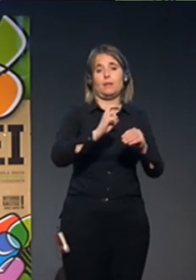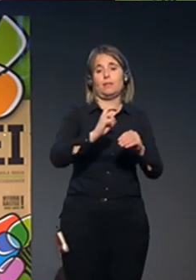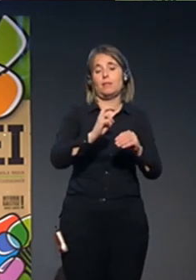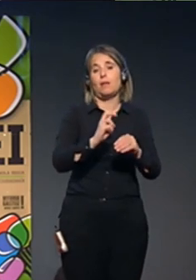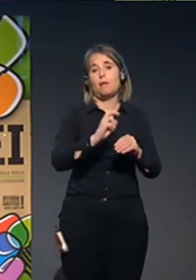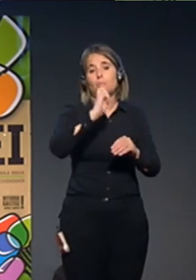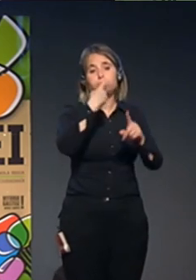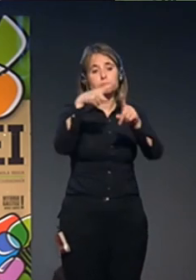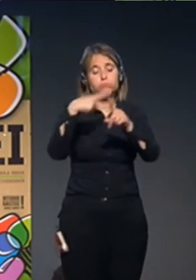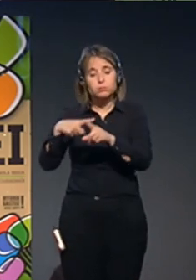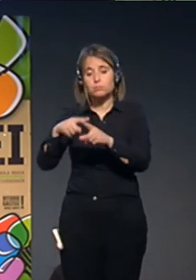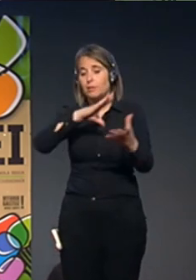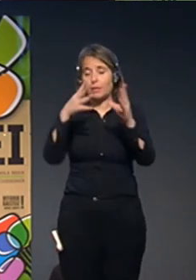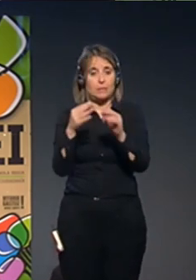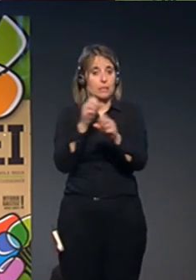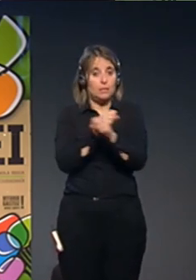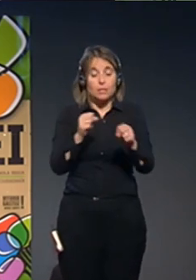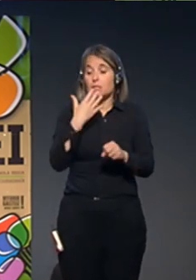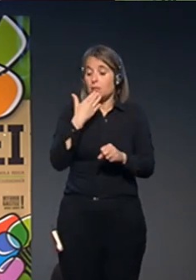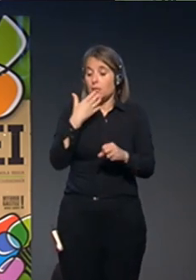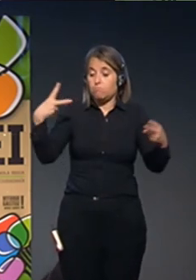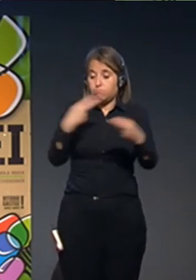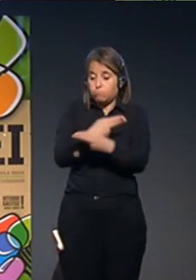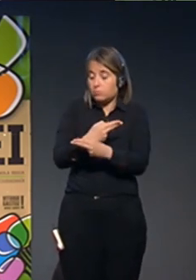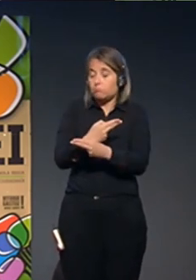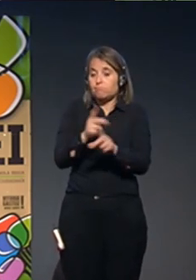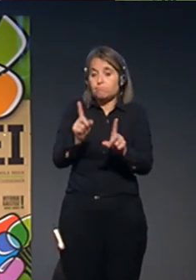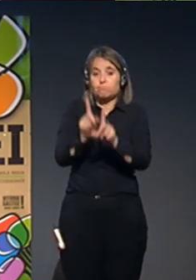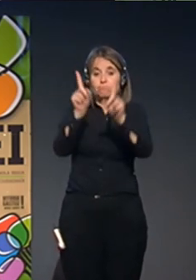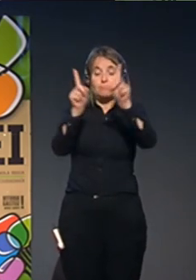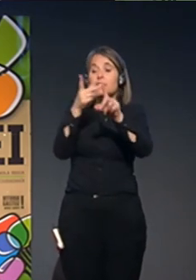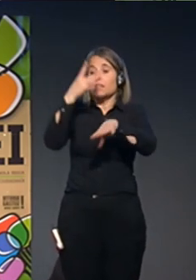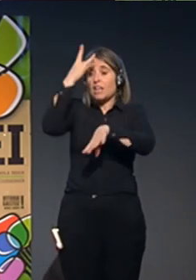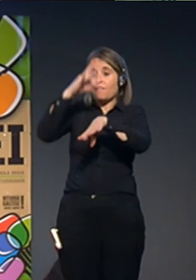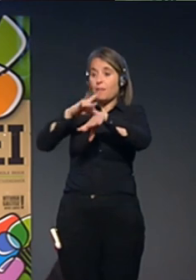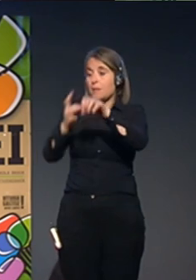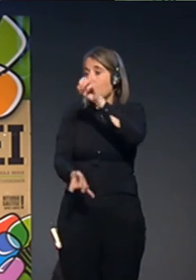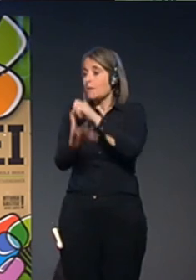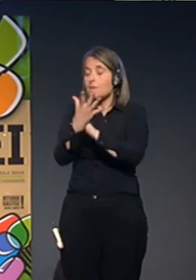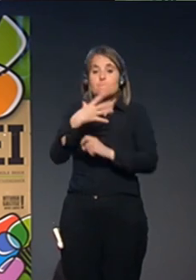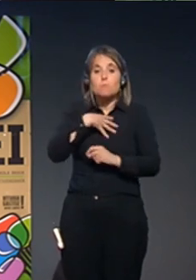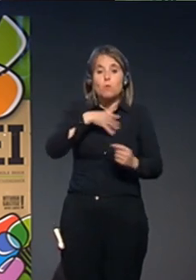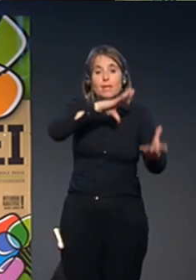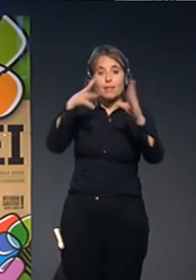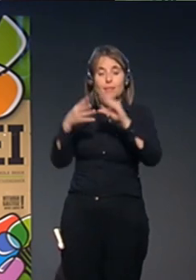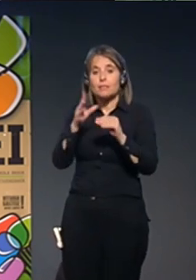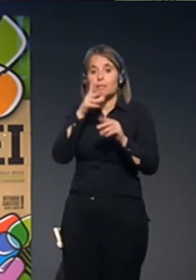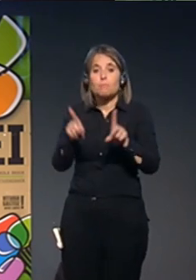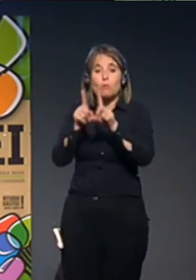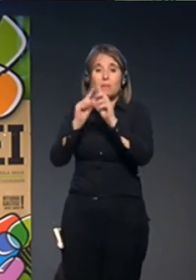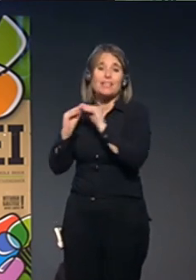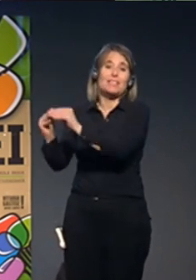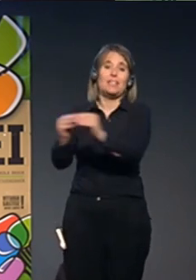de cada variedad y cuando no lo hago así Esa variedad no tiene cuando aparece una nueva enfermedad no tiene capacidad de adaptarse porque todas las plantas son